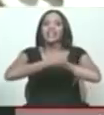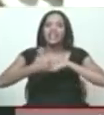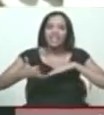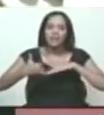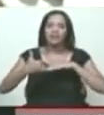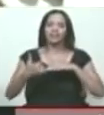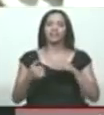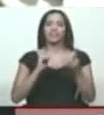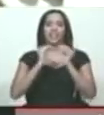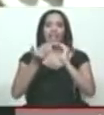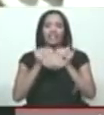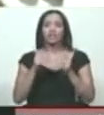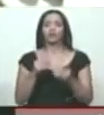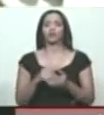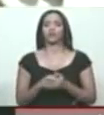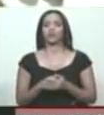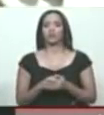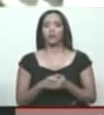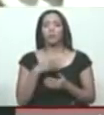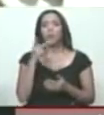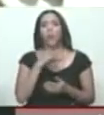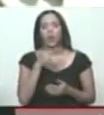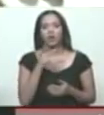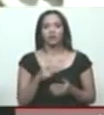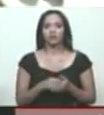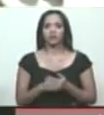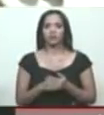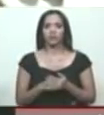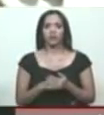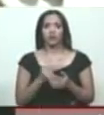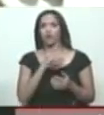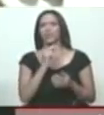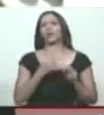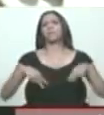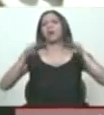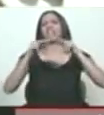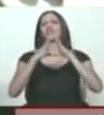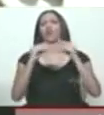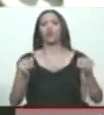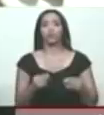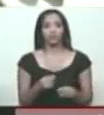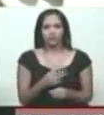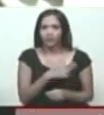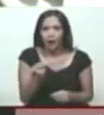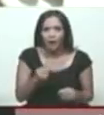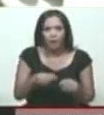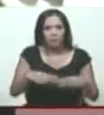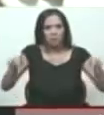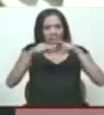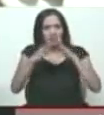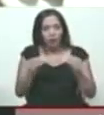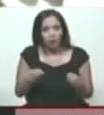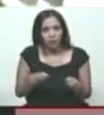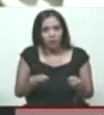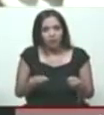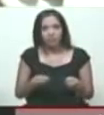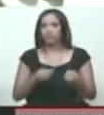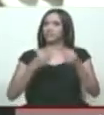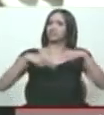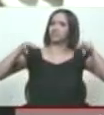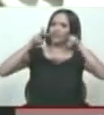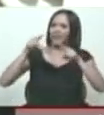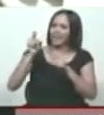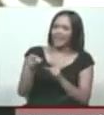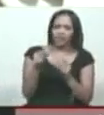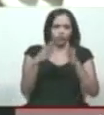morales, políticos. No es que se vale todo, todo se vale, ya, todo se vale. Entonces se vale esto, se vale aquello,